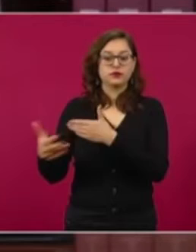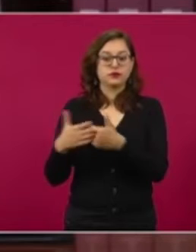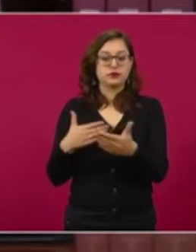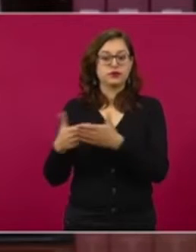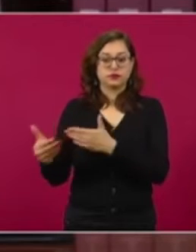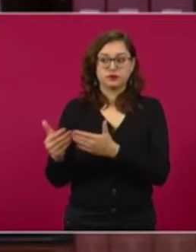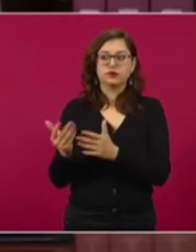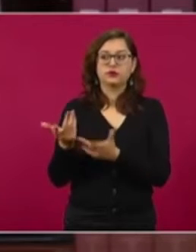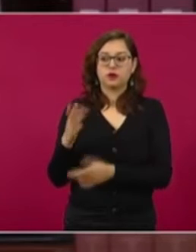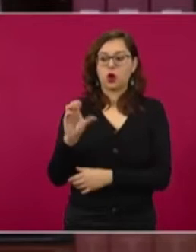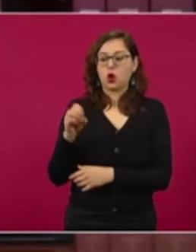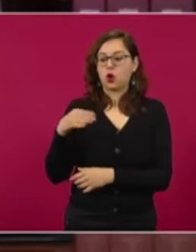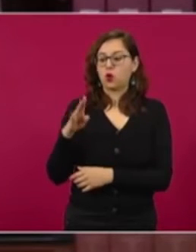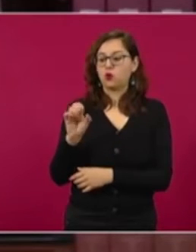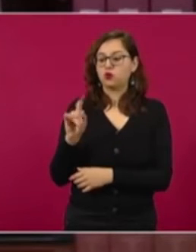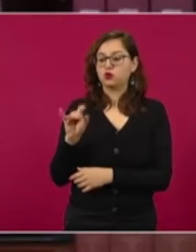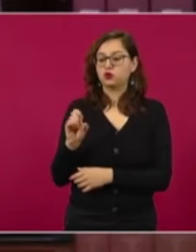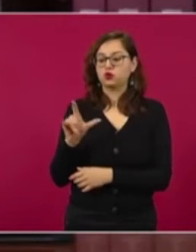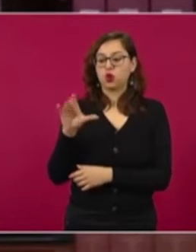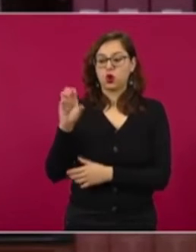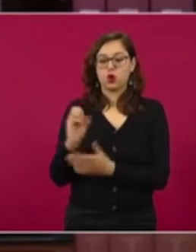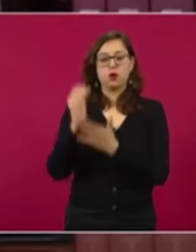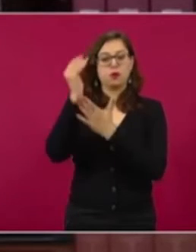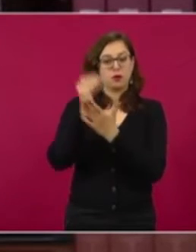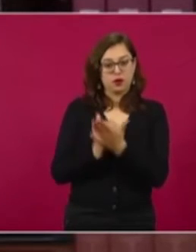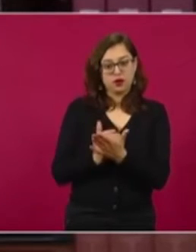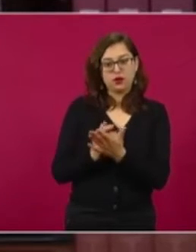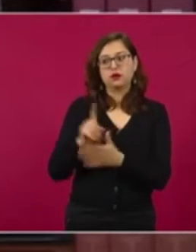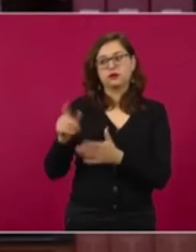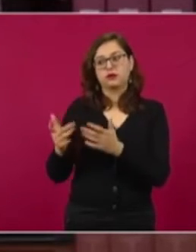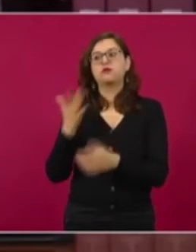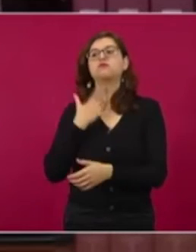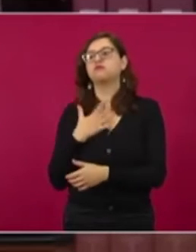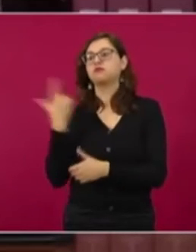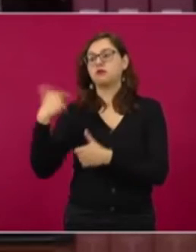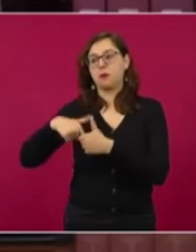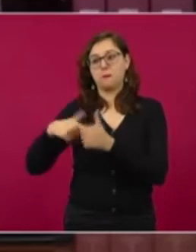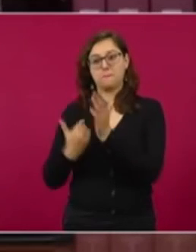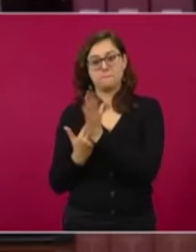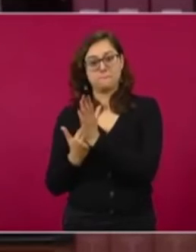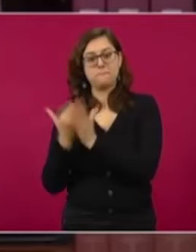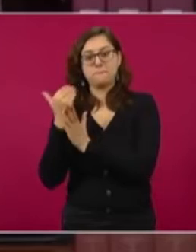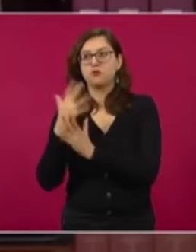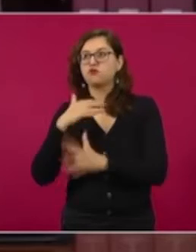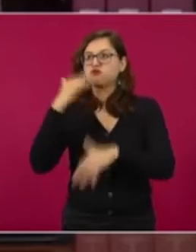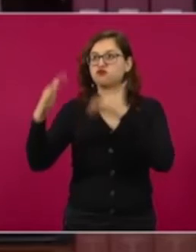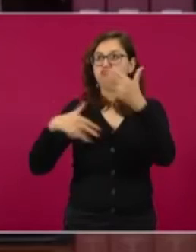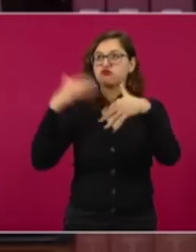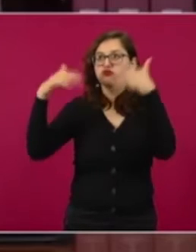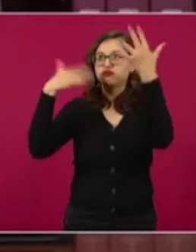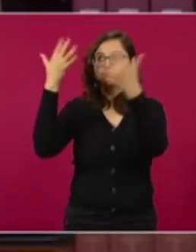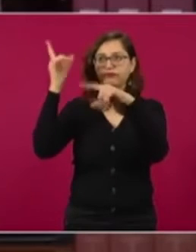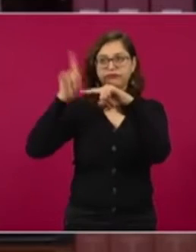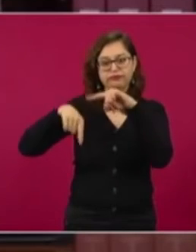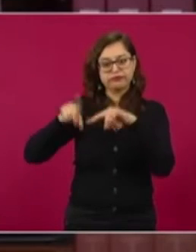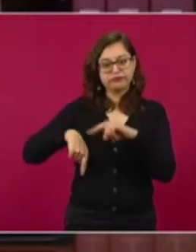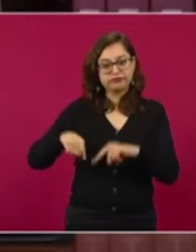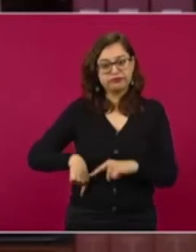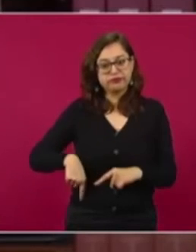producir gasolinas y también para no contaminar.